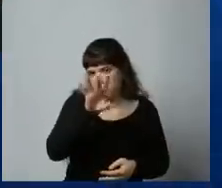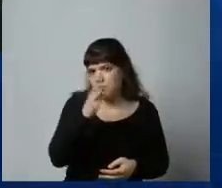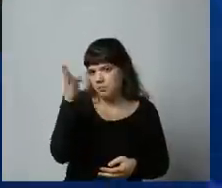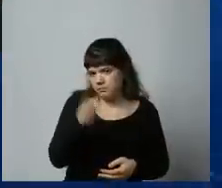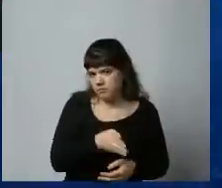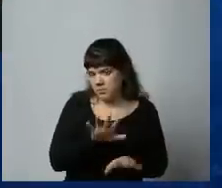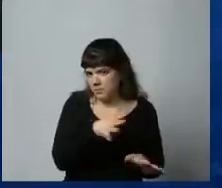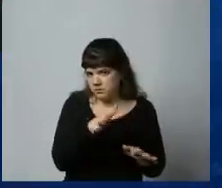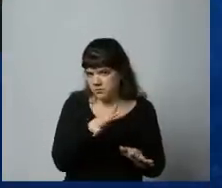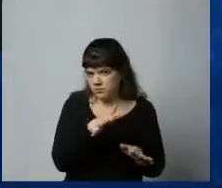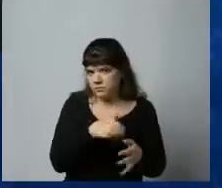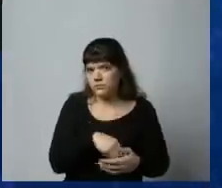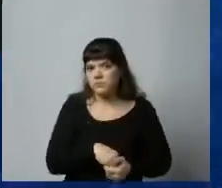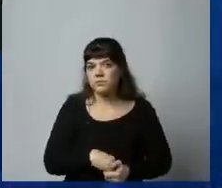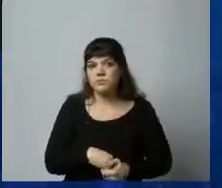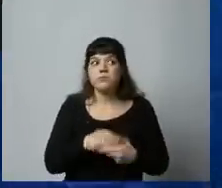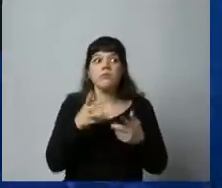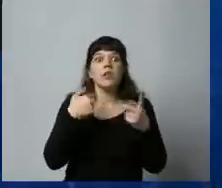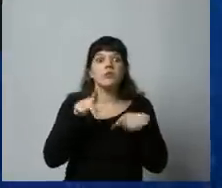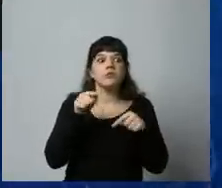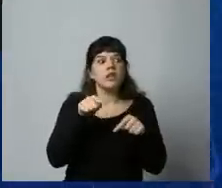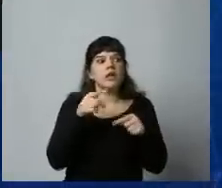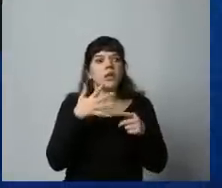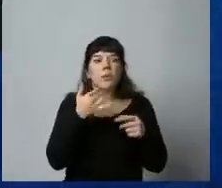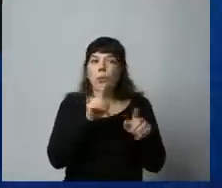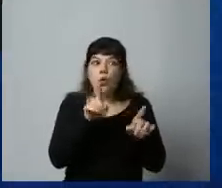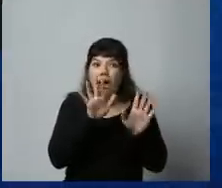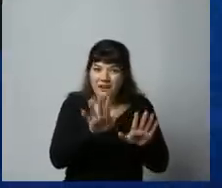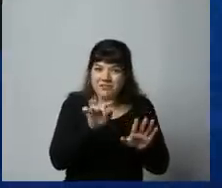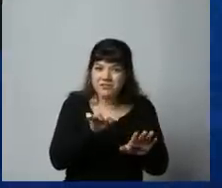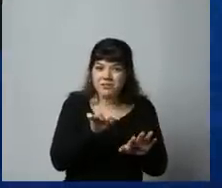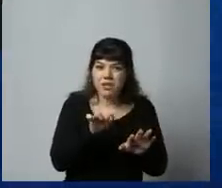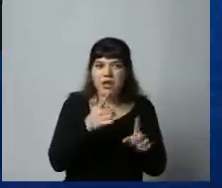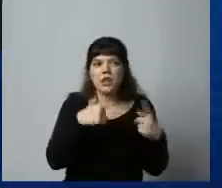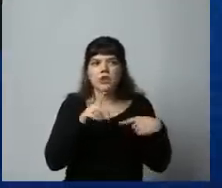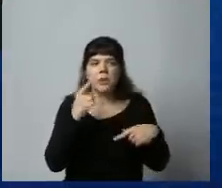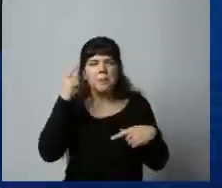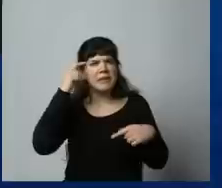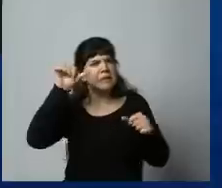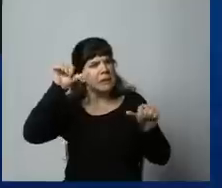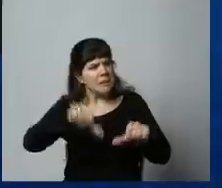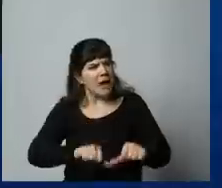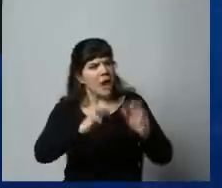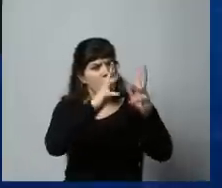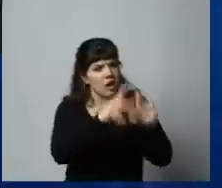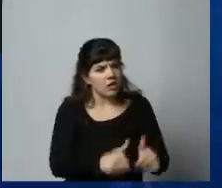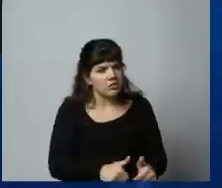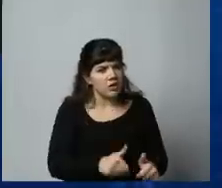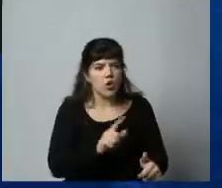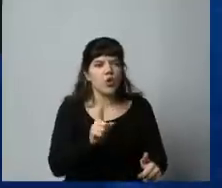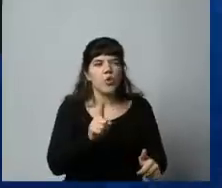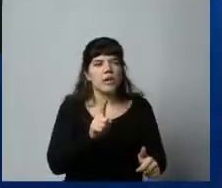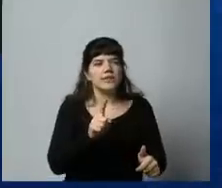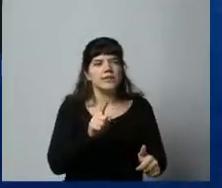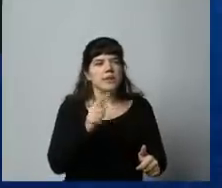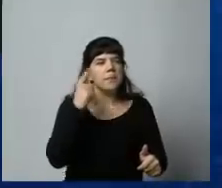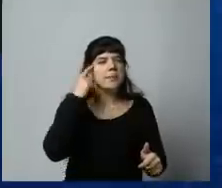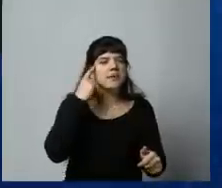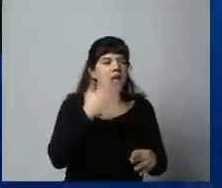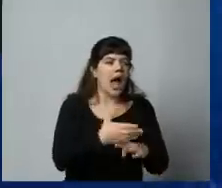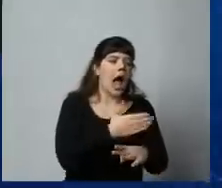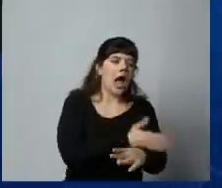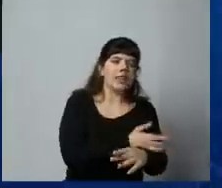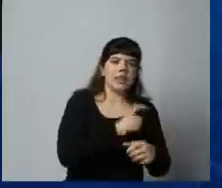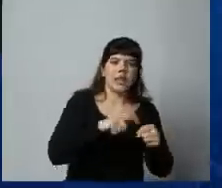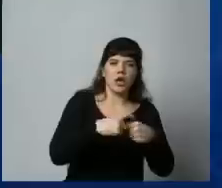así y lo que se está instalando es la sospecha sobre la gestión no se está atacando el consejo anterior no